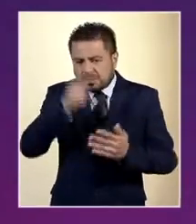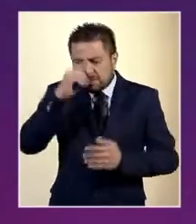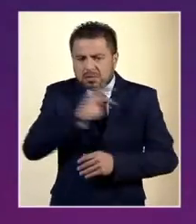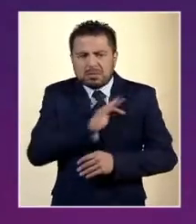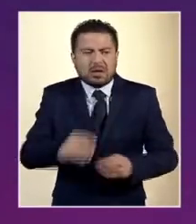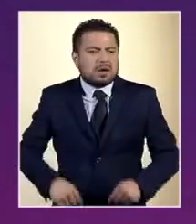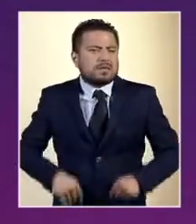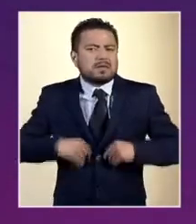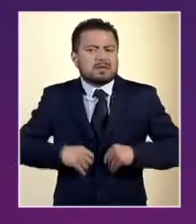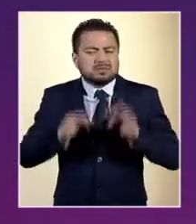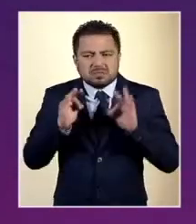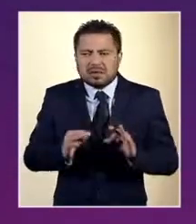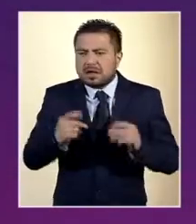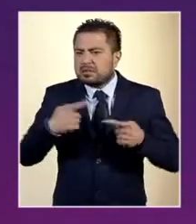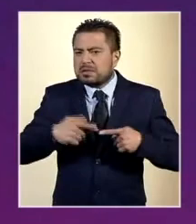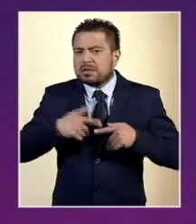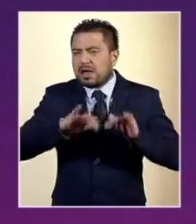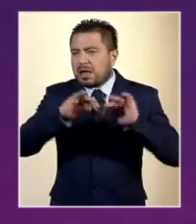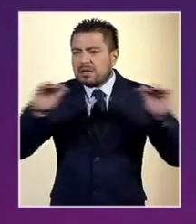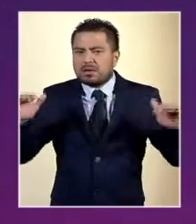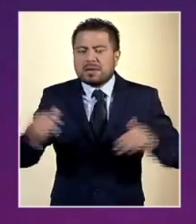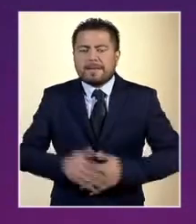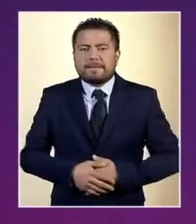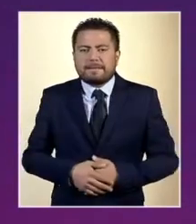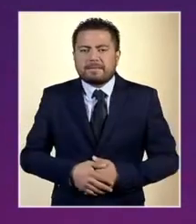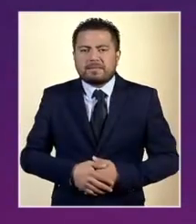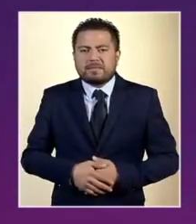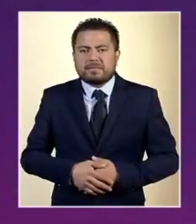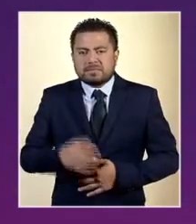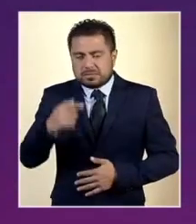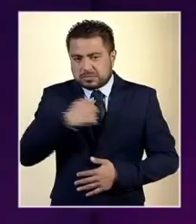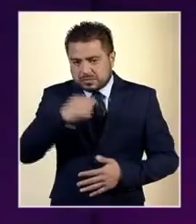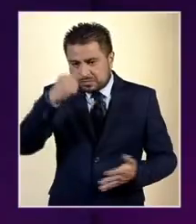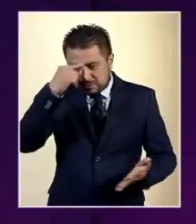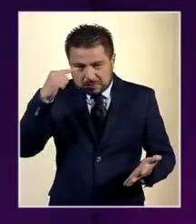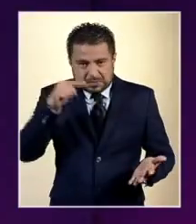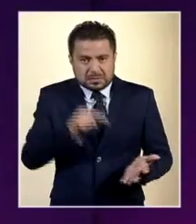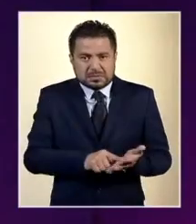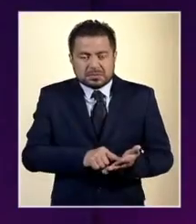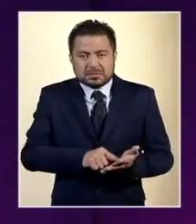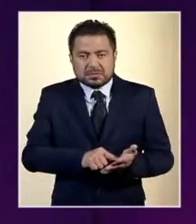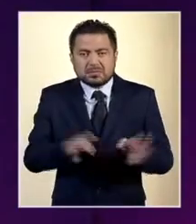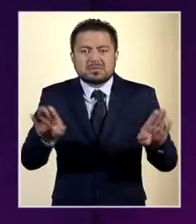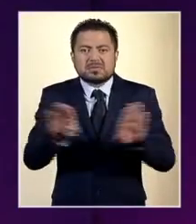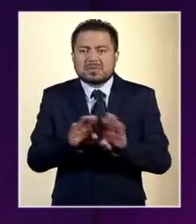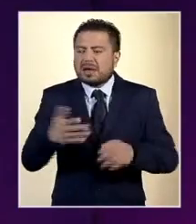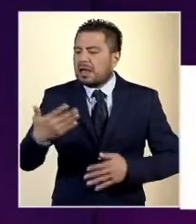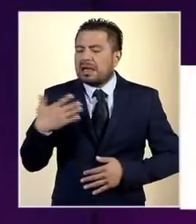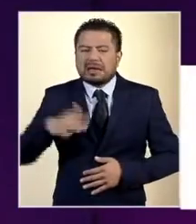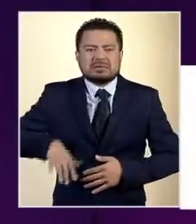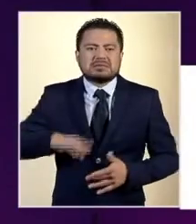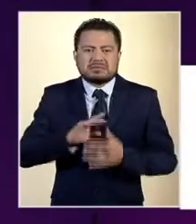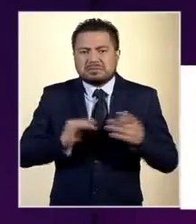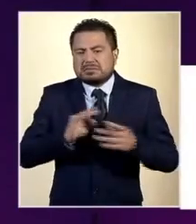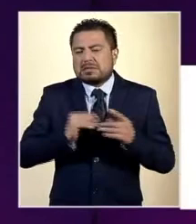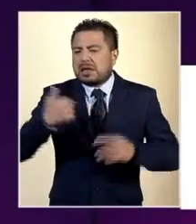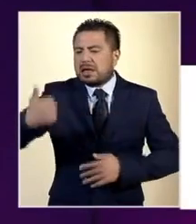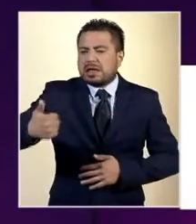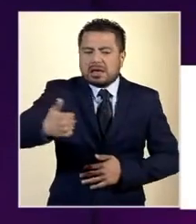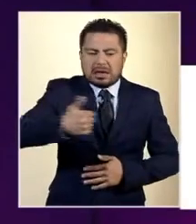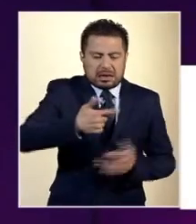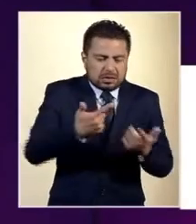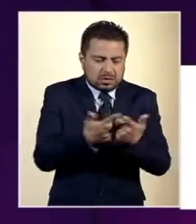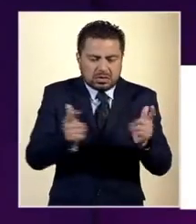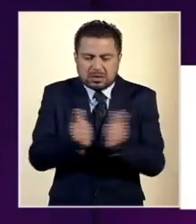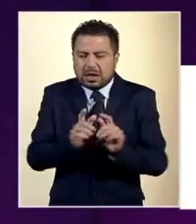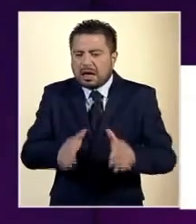vivir con dignidad las personas mayores? Pues yo creo que, bueno, como hace rato comentábamos, pues dentro de las